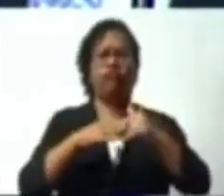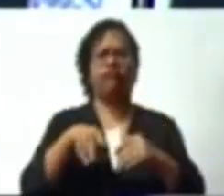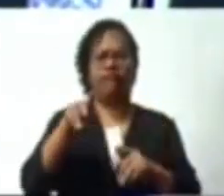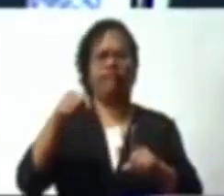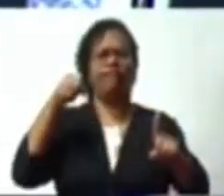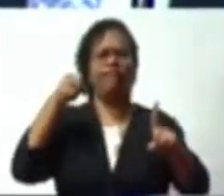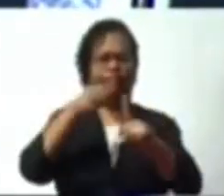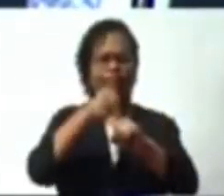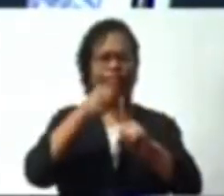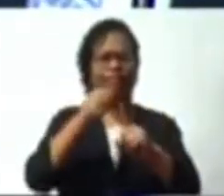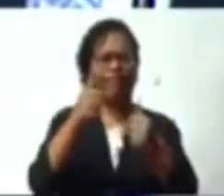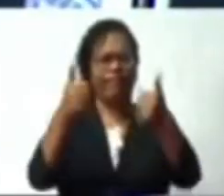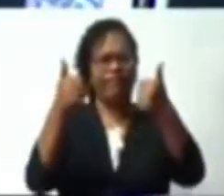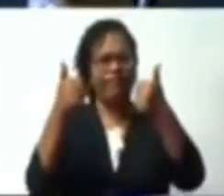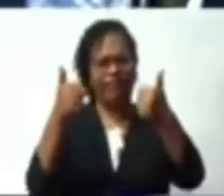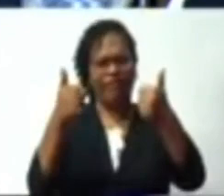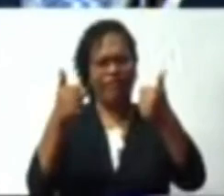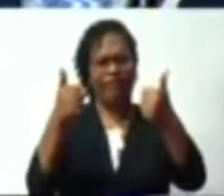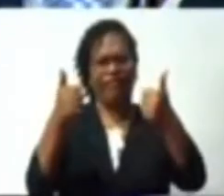varios sectores de la vida